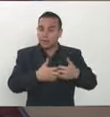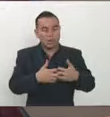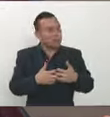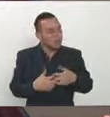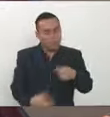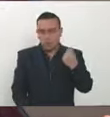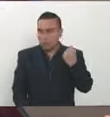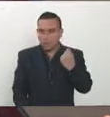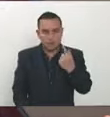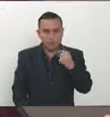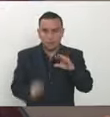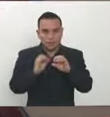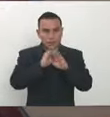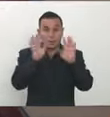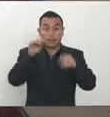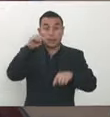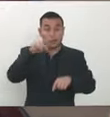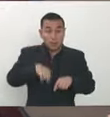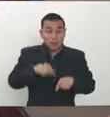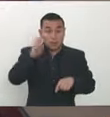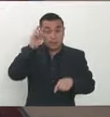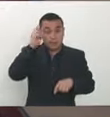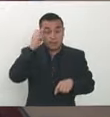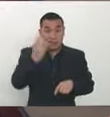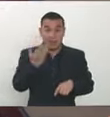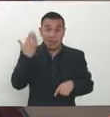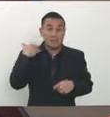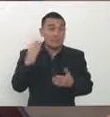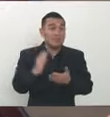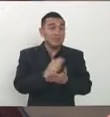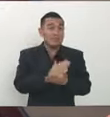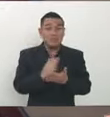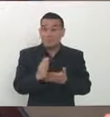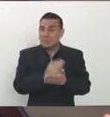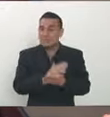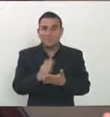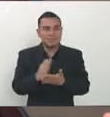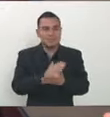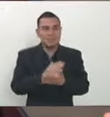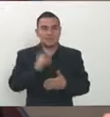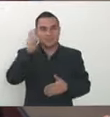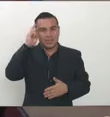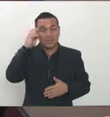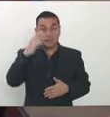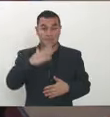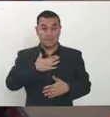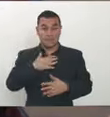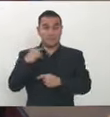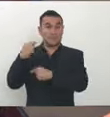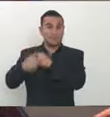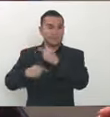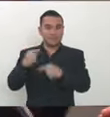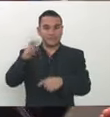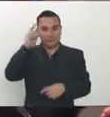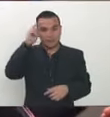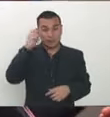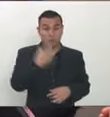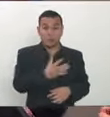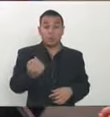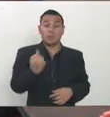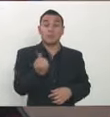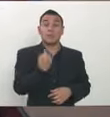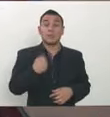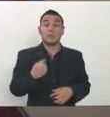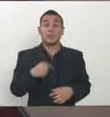entendido. Este es un evento nunca antes visto por nuestra generación. Y cuando digo nuestra generación, no me refiero a mi generación, me refiero a los que estamos